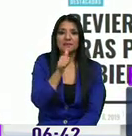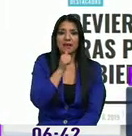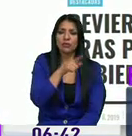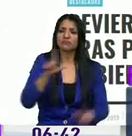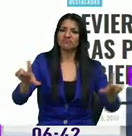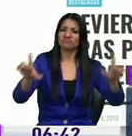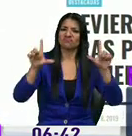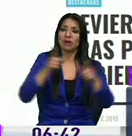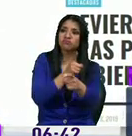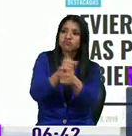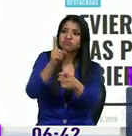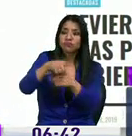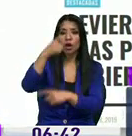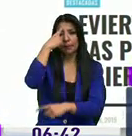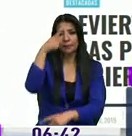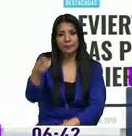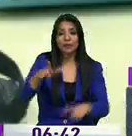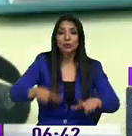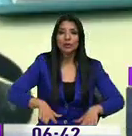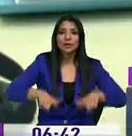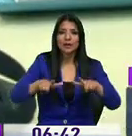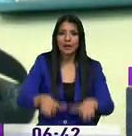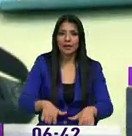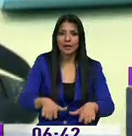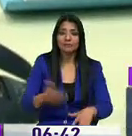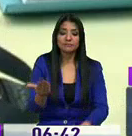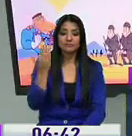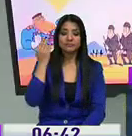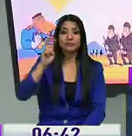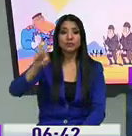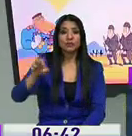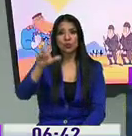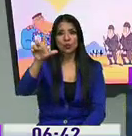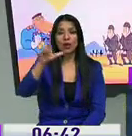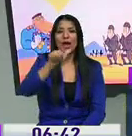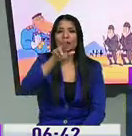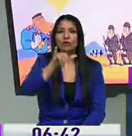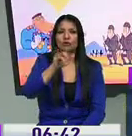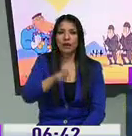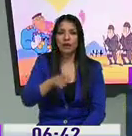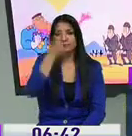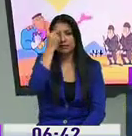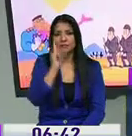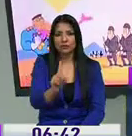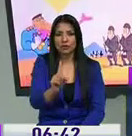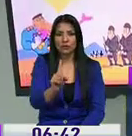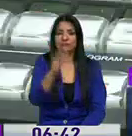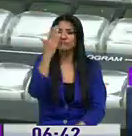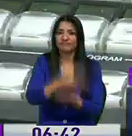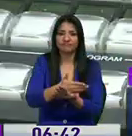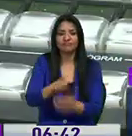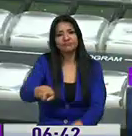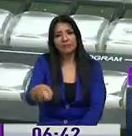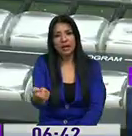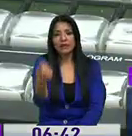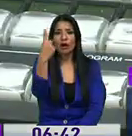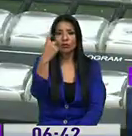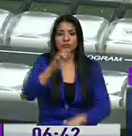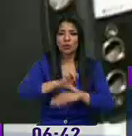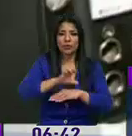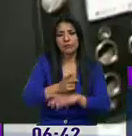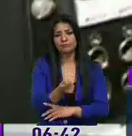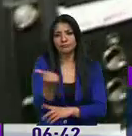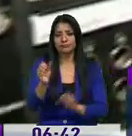pantalla para presionar al gobierno de lenin moreno para que el pasado 2 de julio el arco tel emita una resolución y se cancele a la frecuencia canal 11 de ecuador